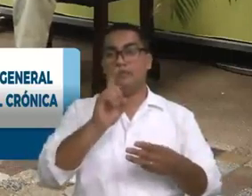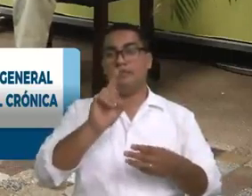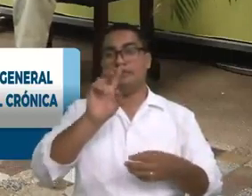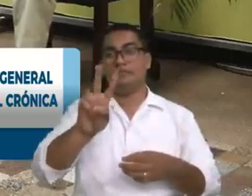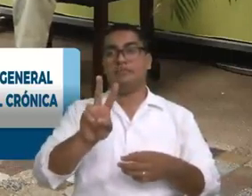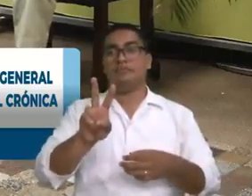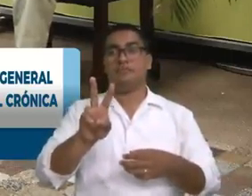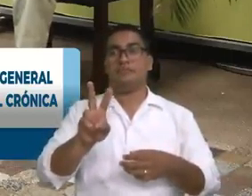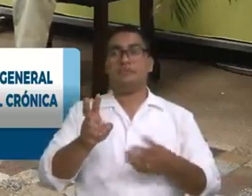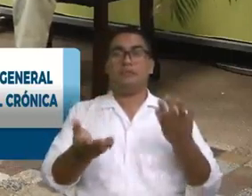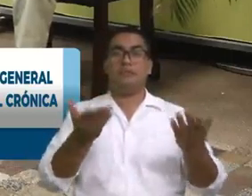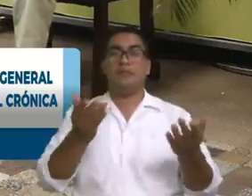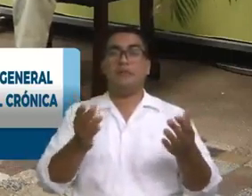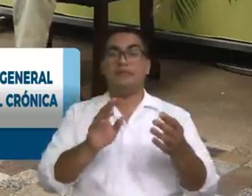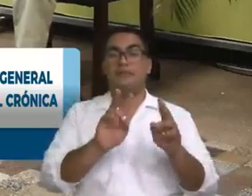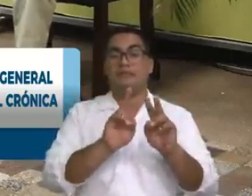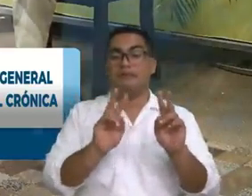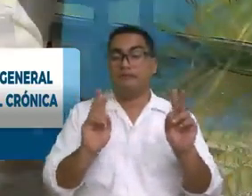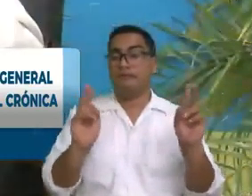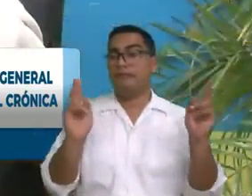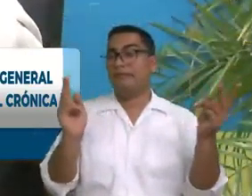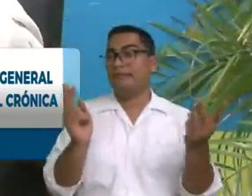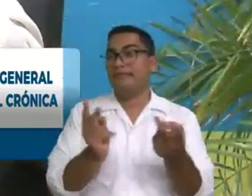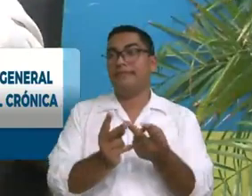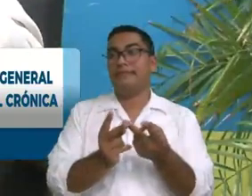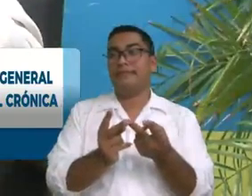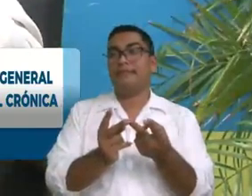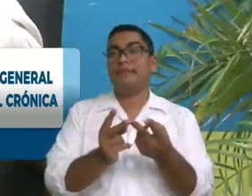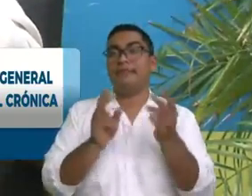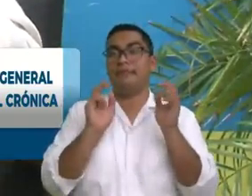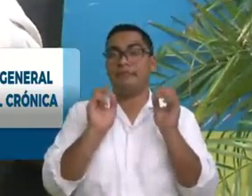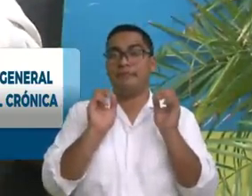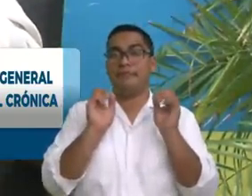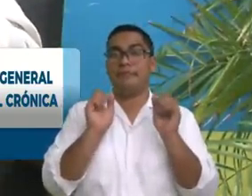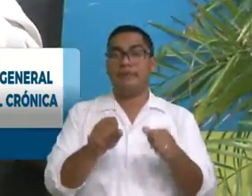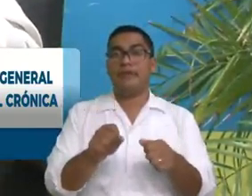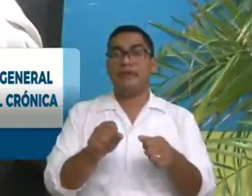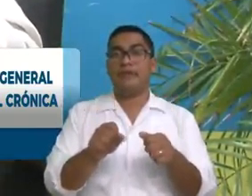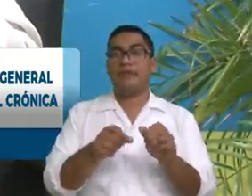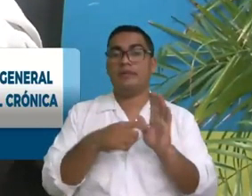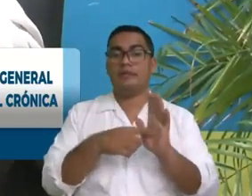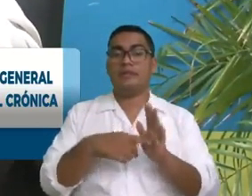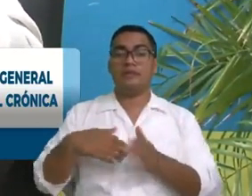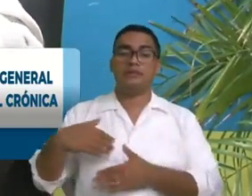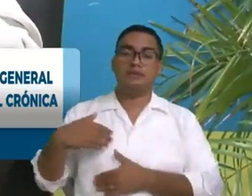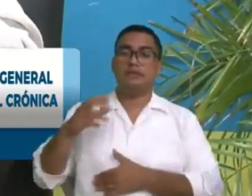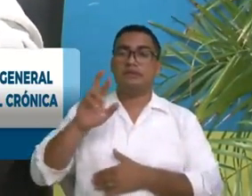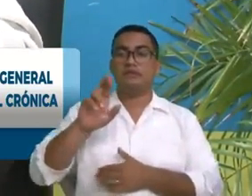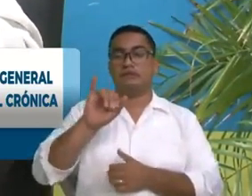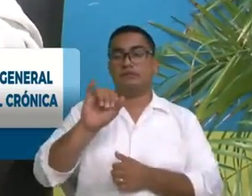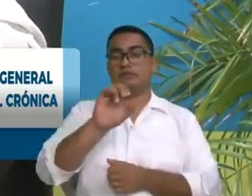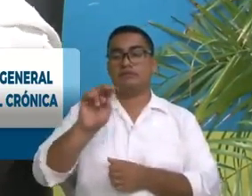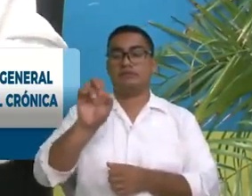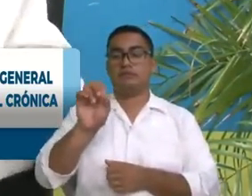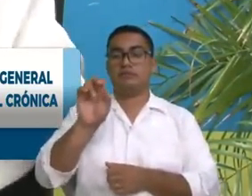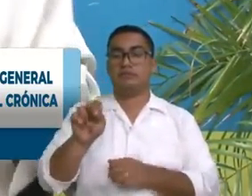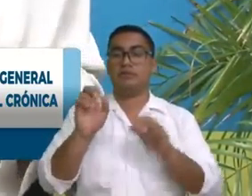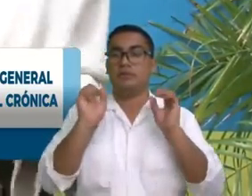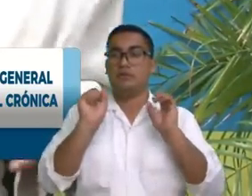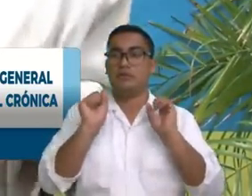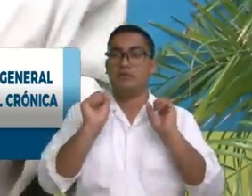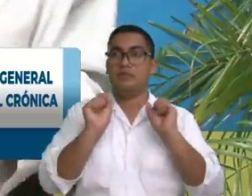que ser algún tipo de verduras, y si dependiendo del caso renal que tenga, se le puede meter